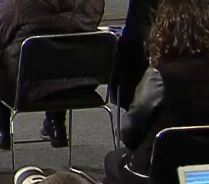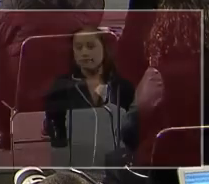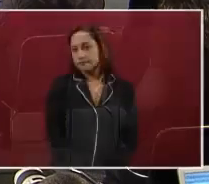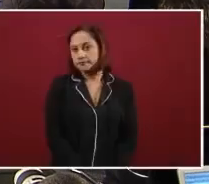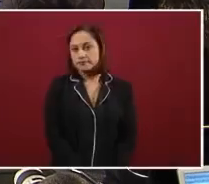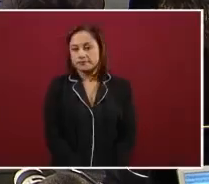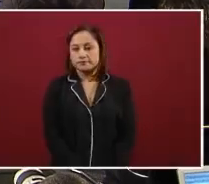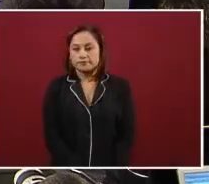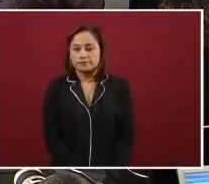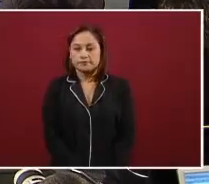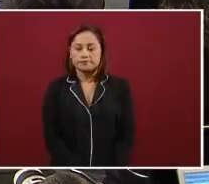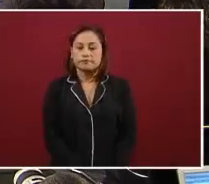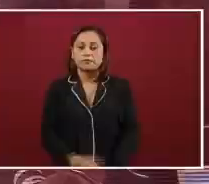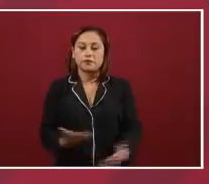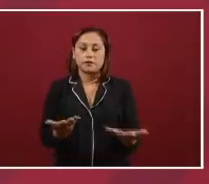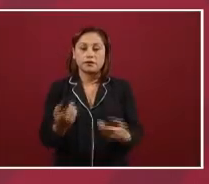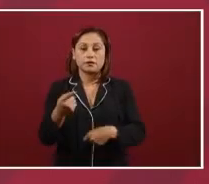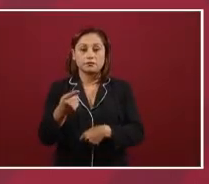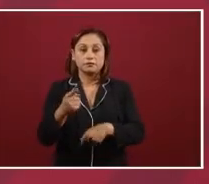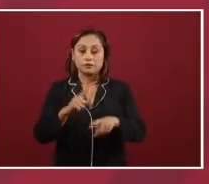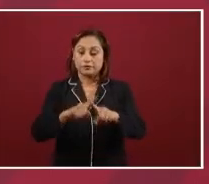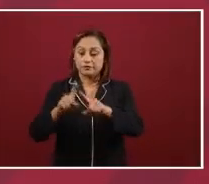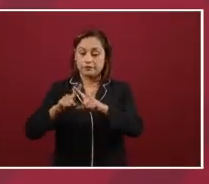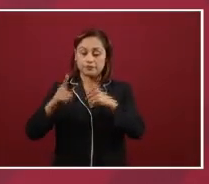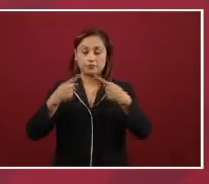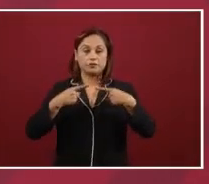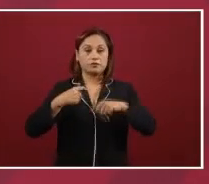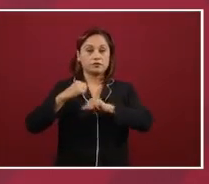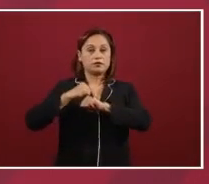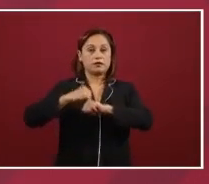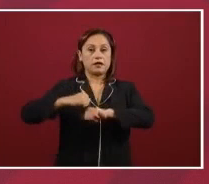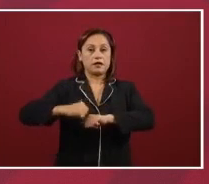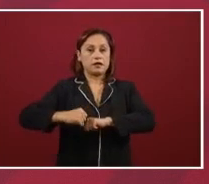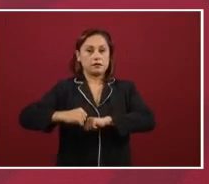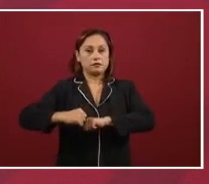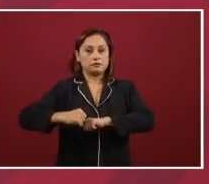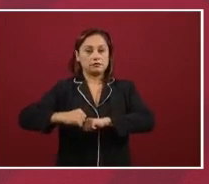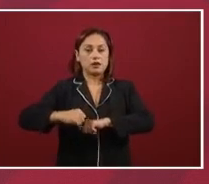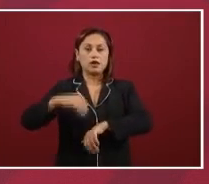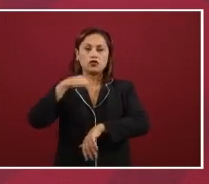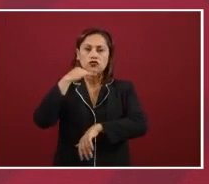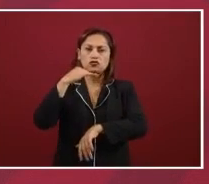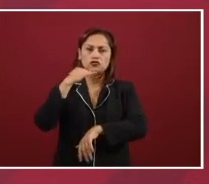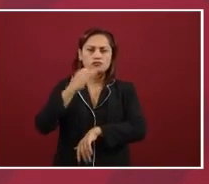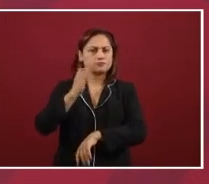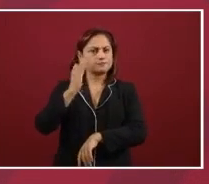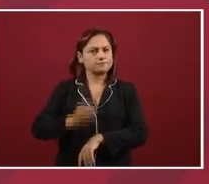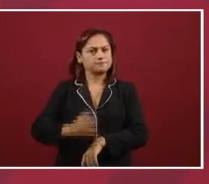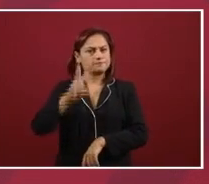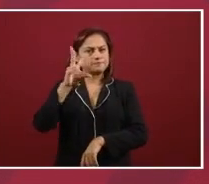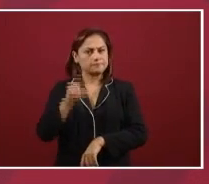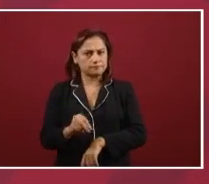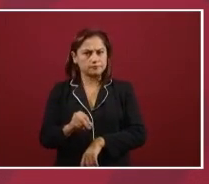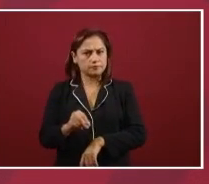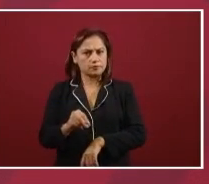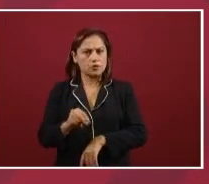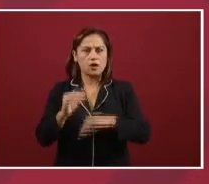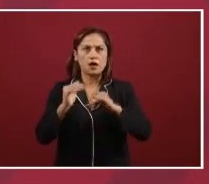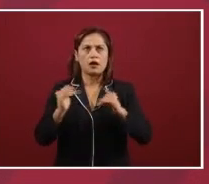no permitir la corrupción arriba, pero tampoco en los estados